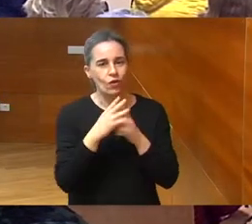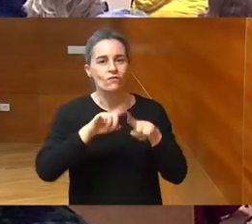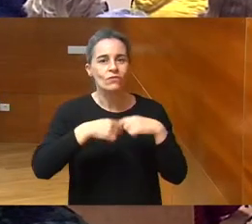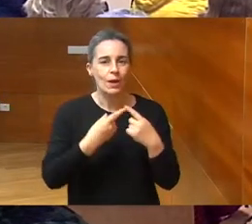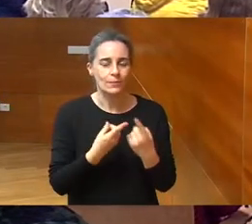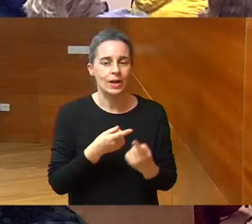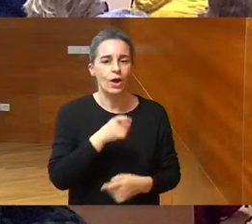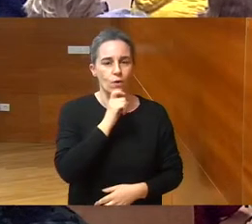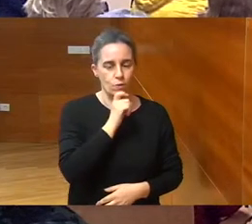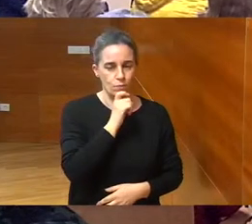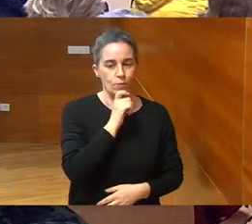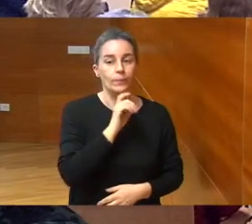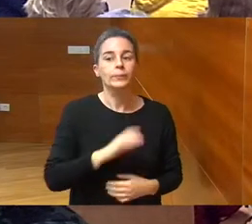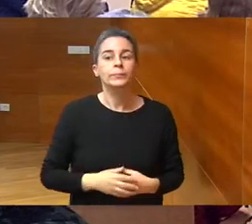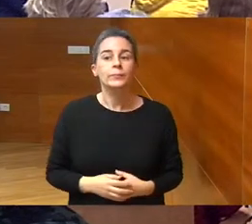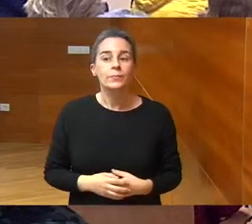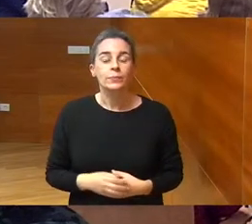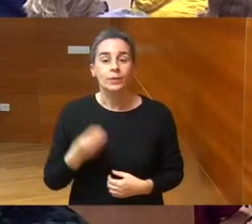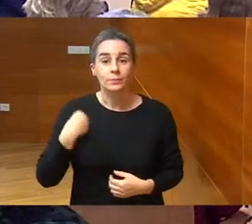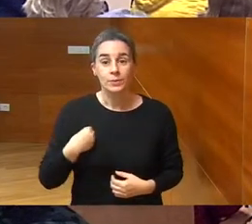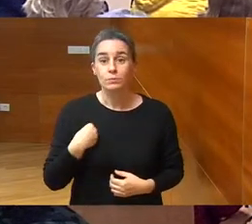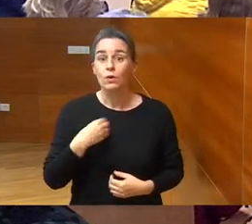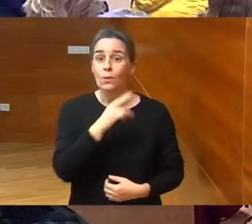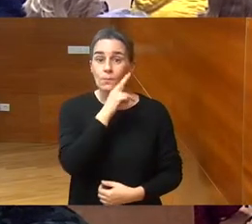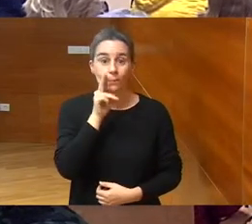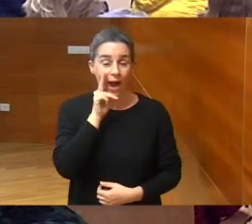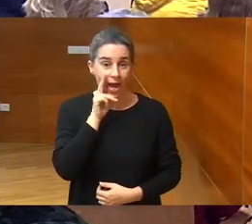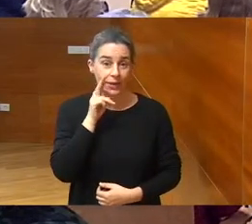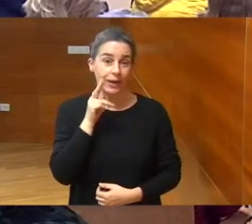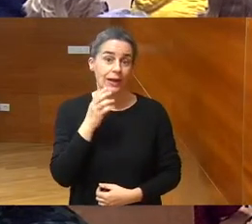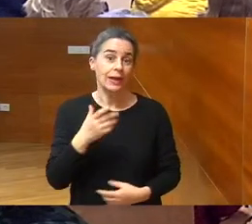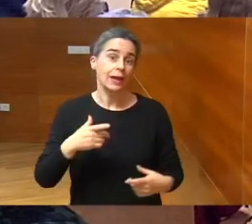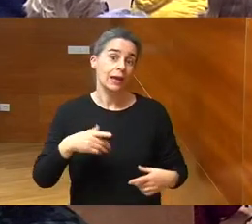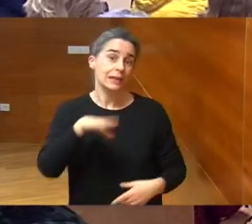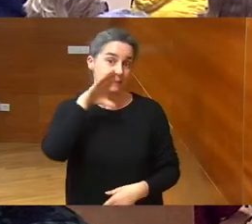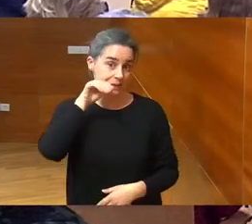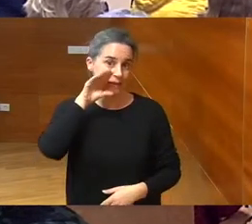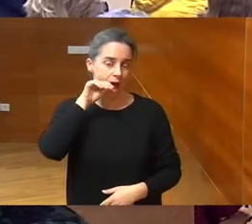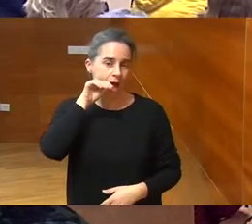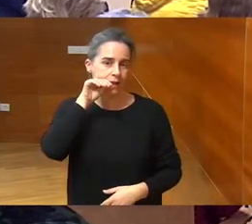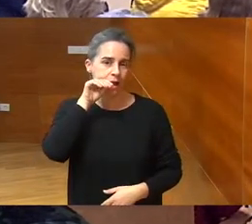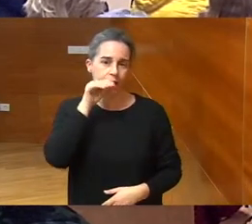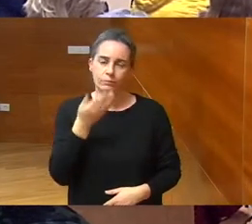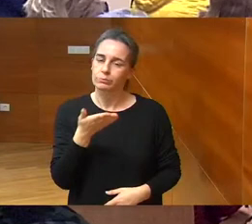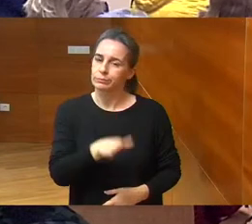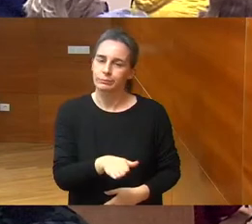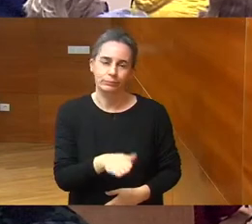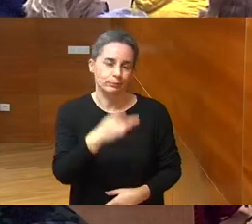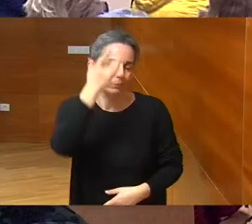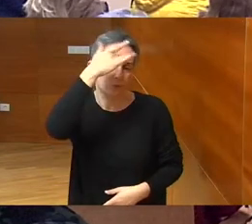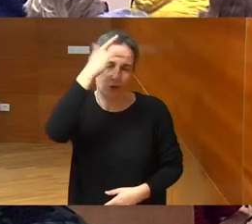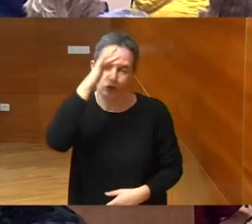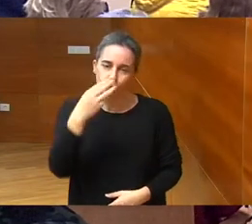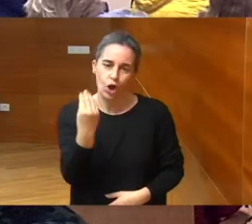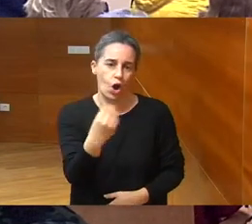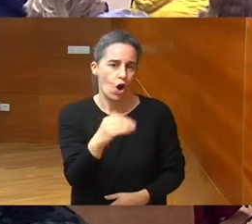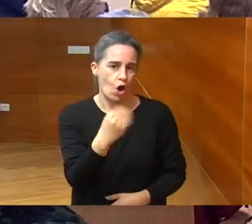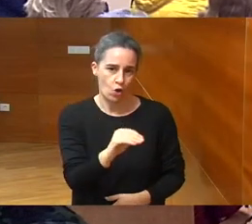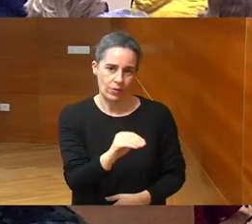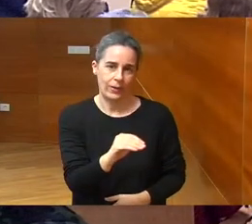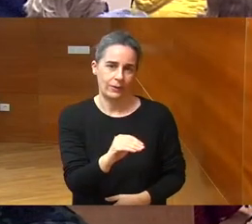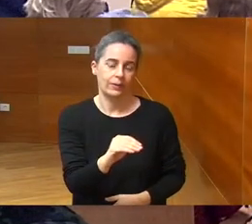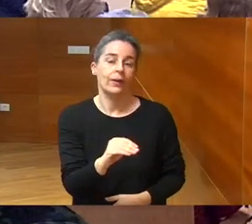decir que anay de chichana morremoy muy pronto Rosa Meléndez López